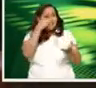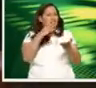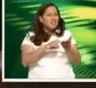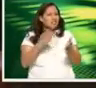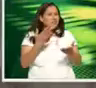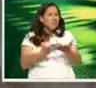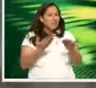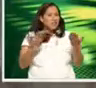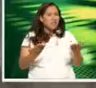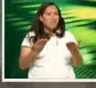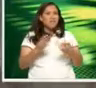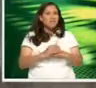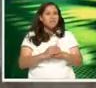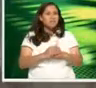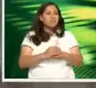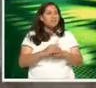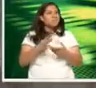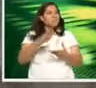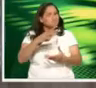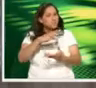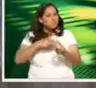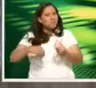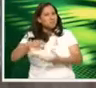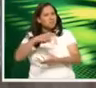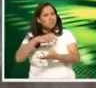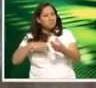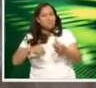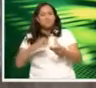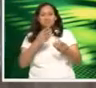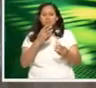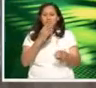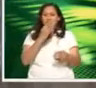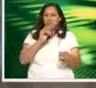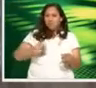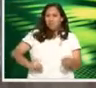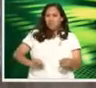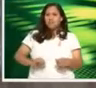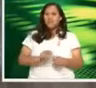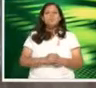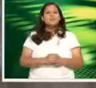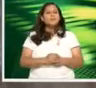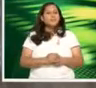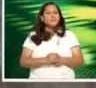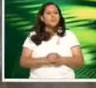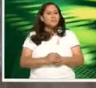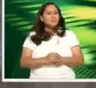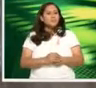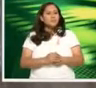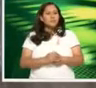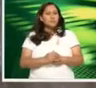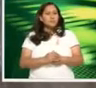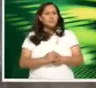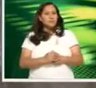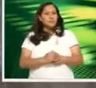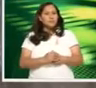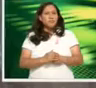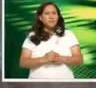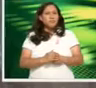dando ahorita combinaciones humanas inéditas, muy interesantes. ¿Tú qué consideras que debamos hacer